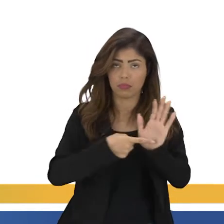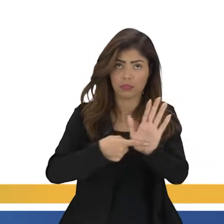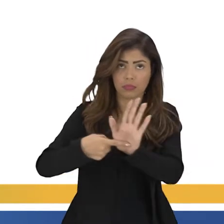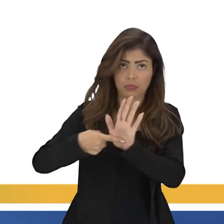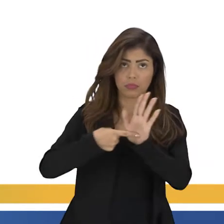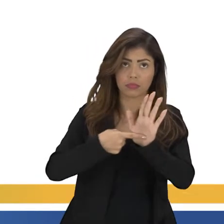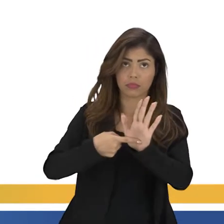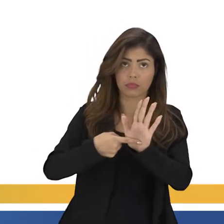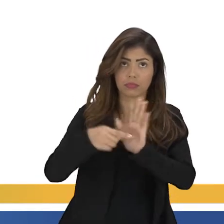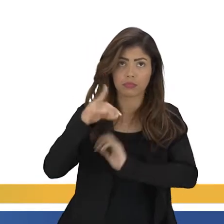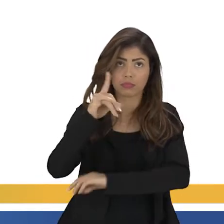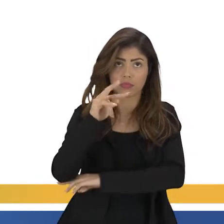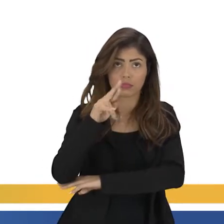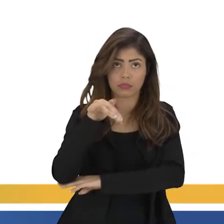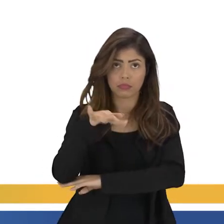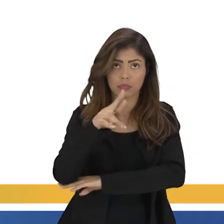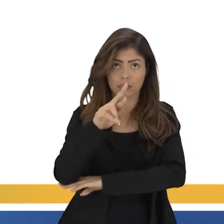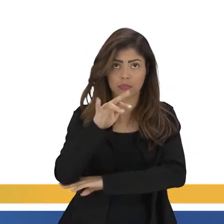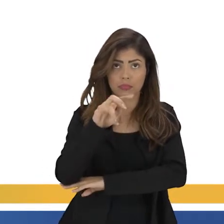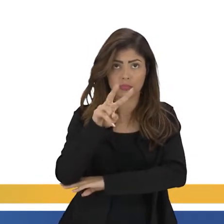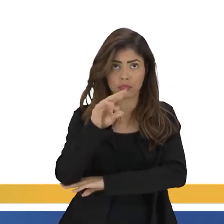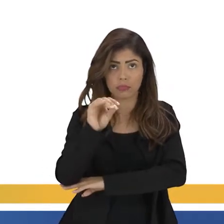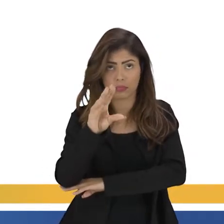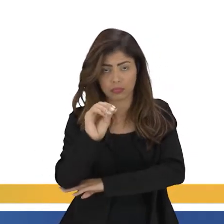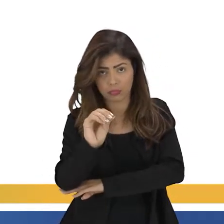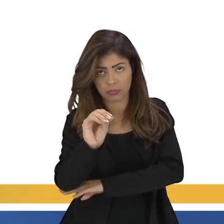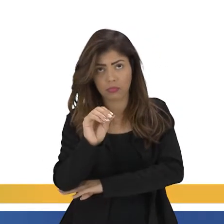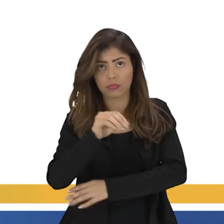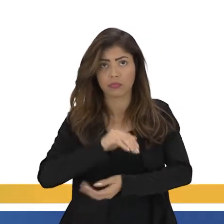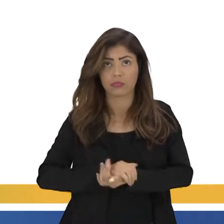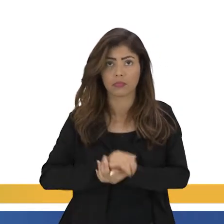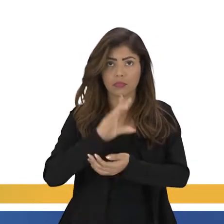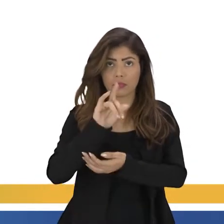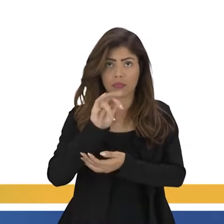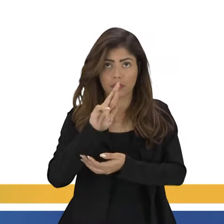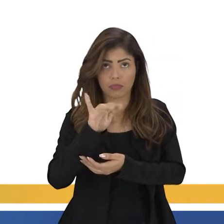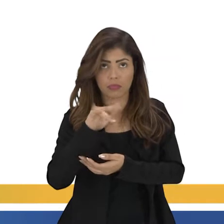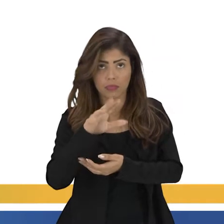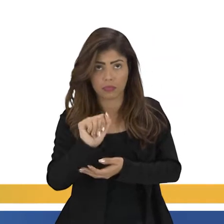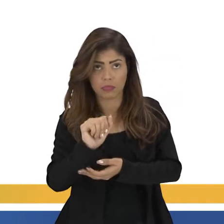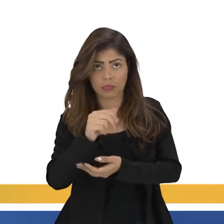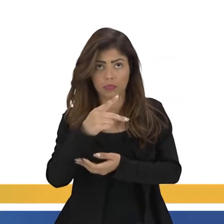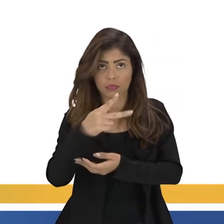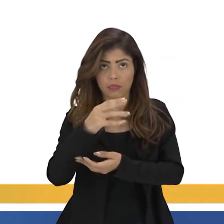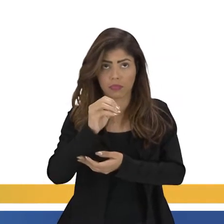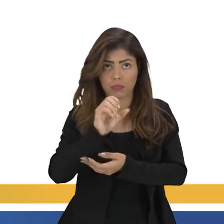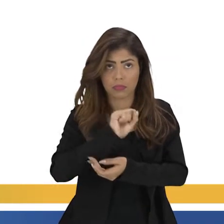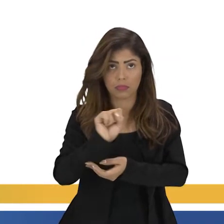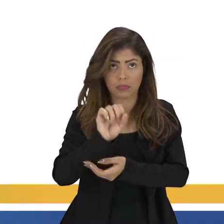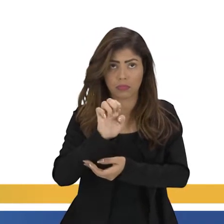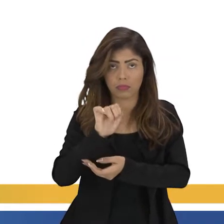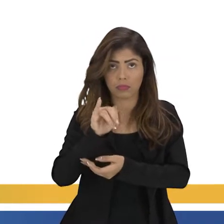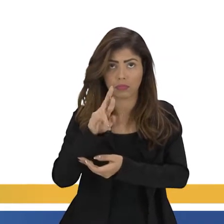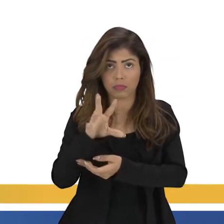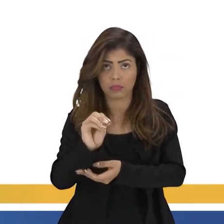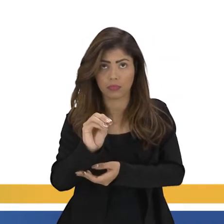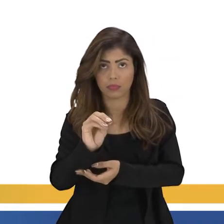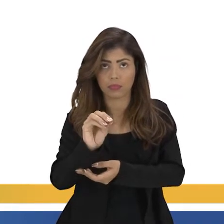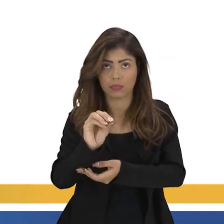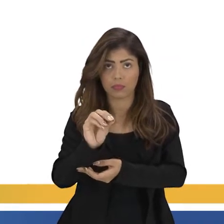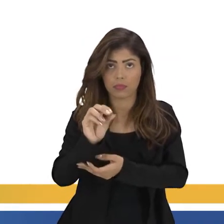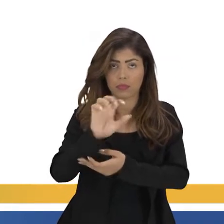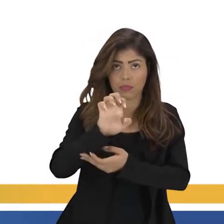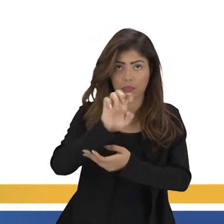los demostrativos, los determinativos, los calificativos, los posesivos,